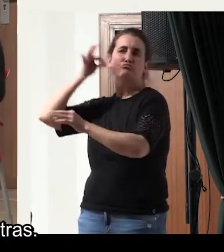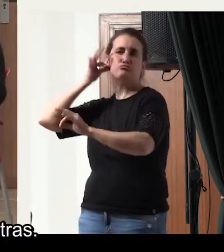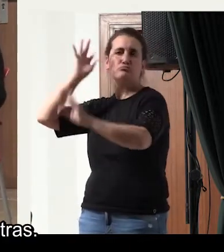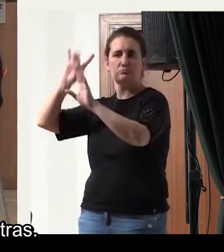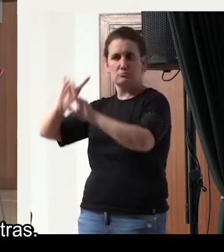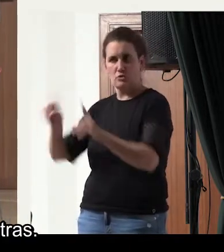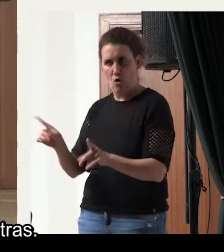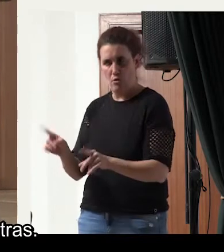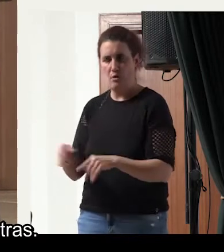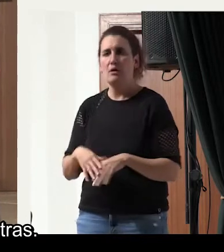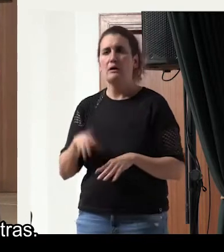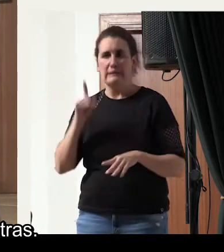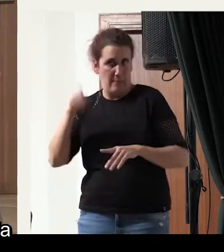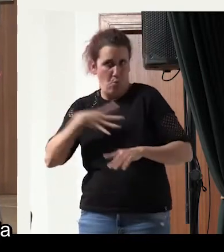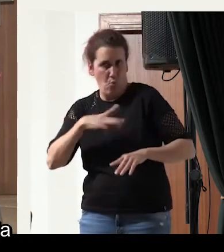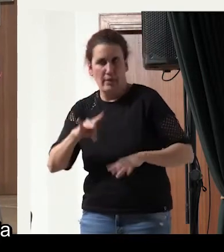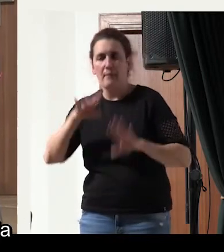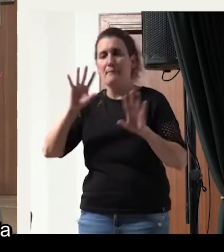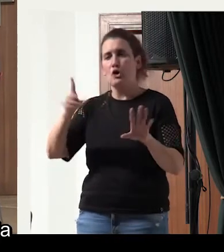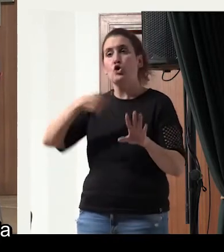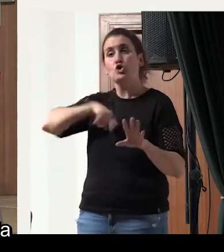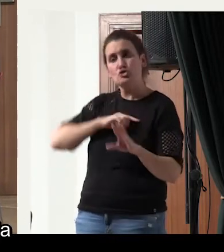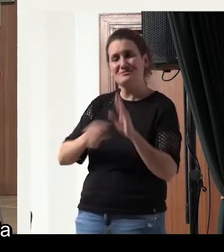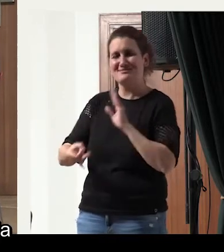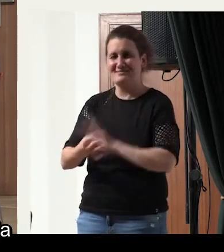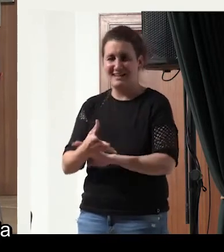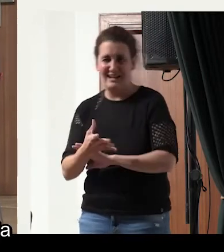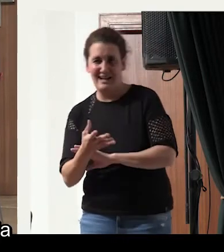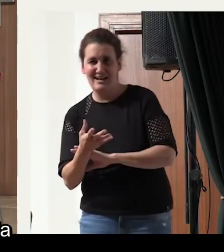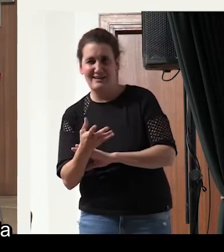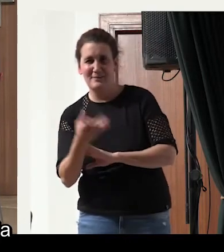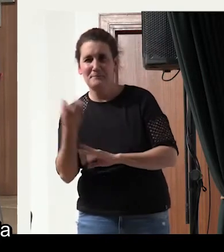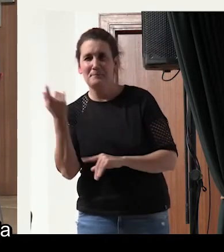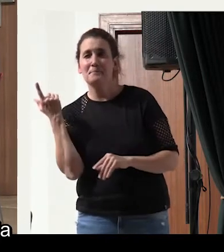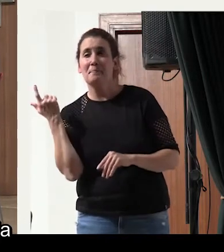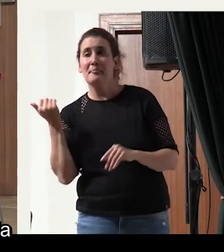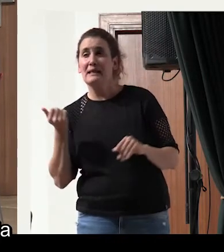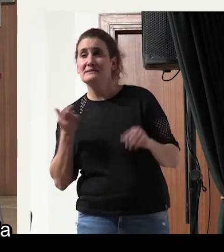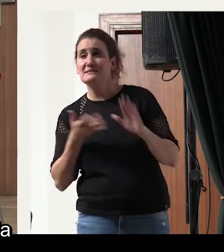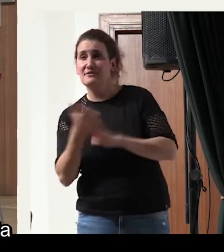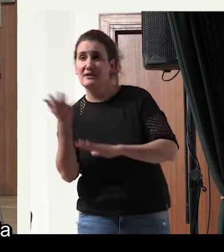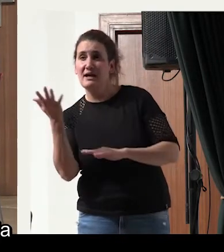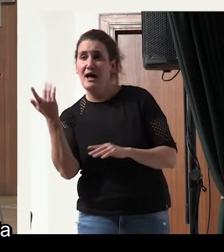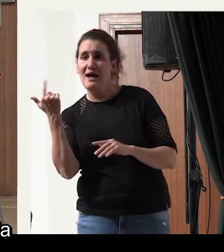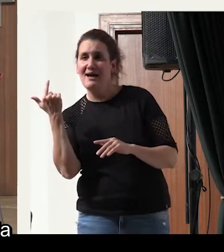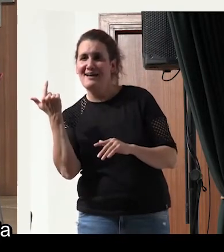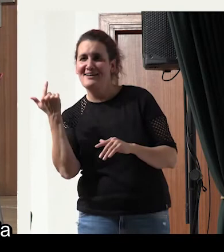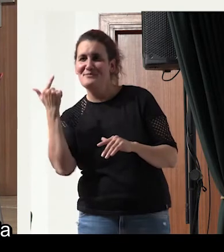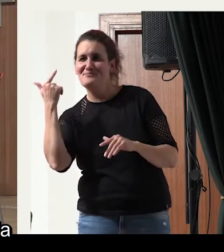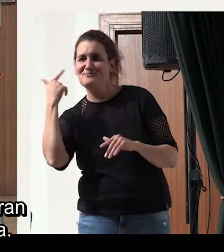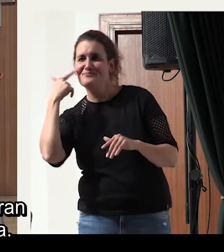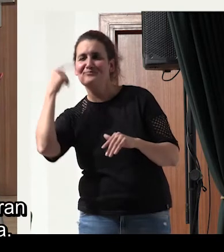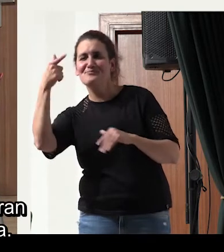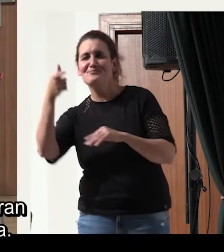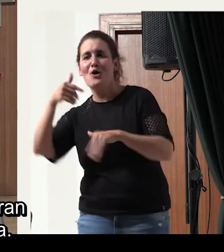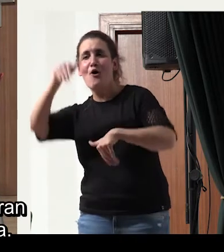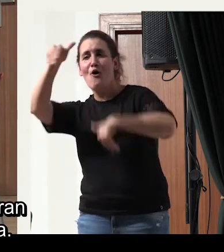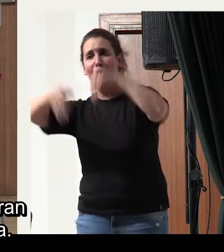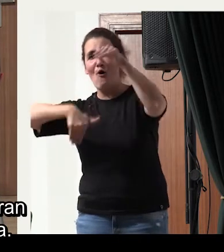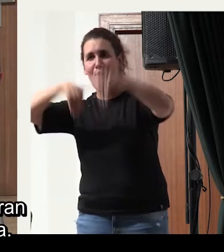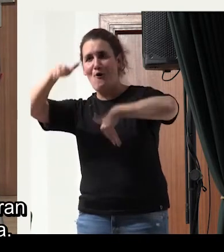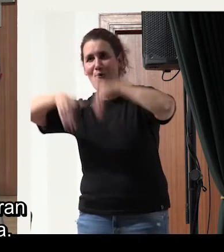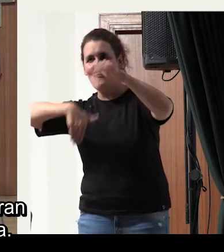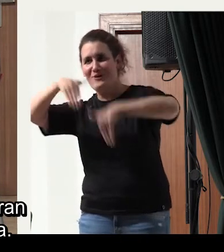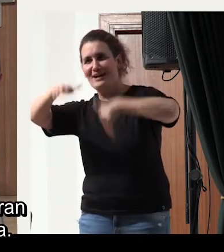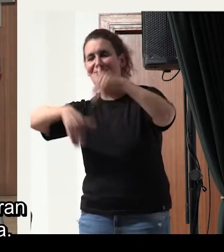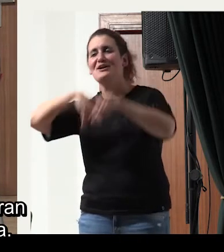la tenemos que crear por nosotras. Por lo tanto, os hacemos una convocatoria a todas las personas